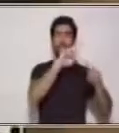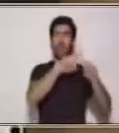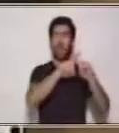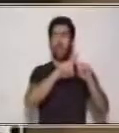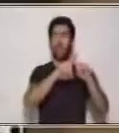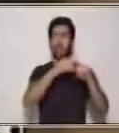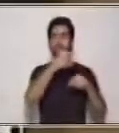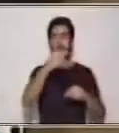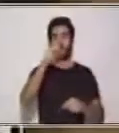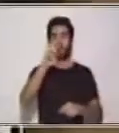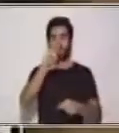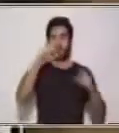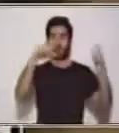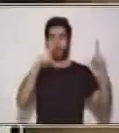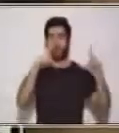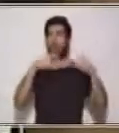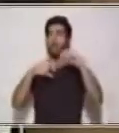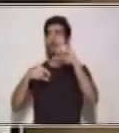al cuadrado